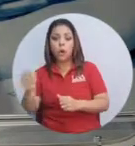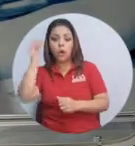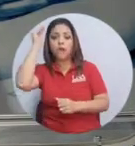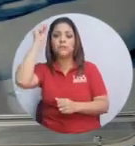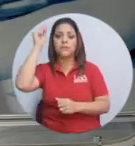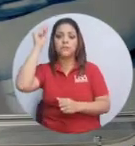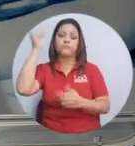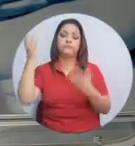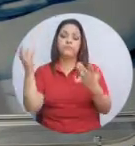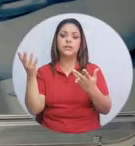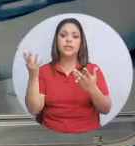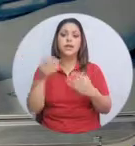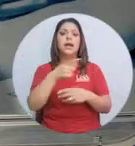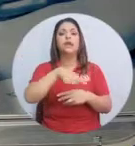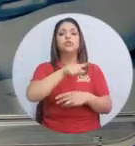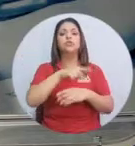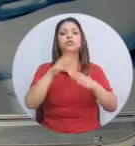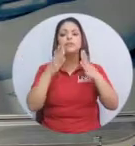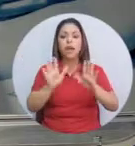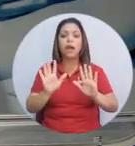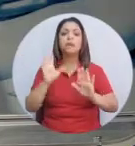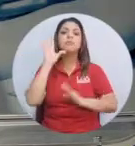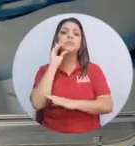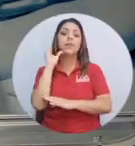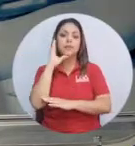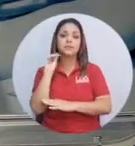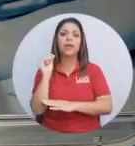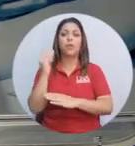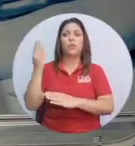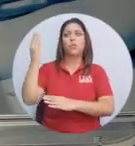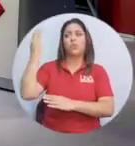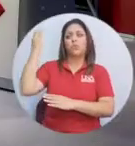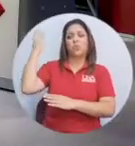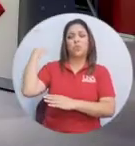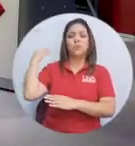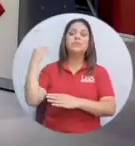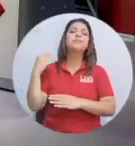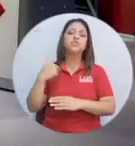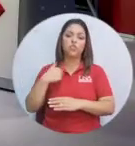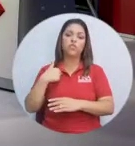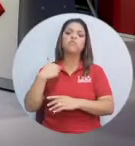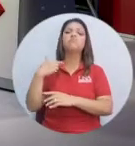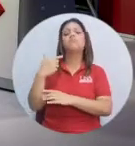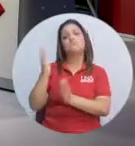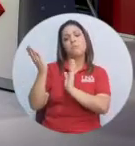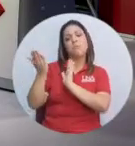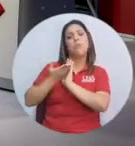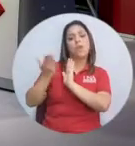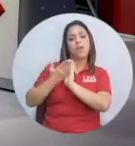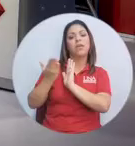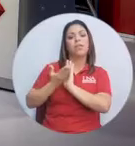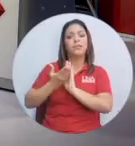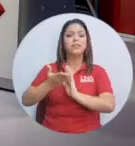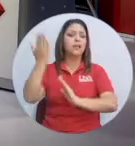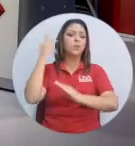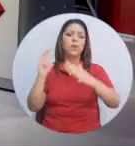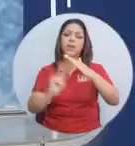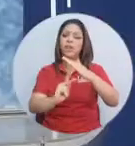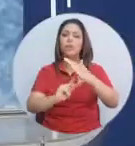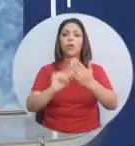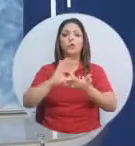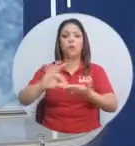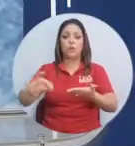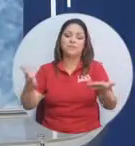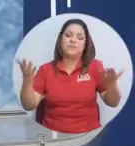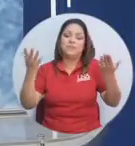fueron preparados porque vivieron bullying en el kinder, en la escuela o en el colegio. Así que no es normal, no es cotidiano, no deberíamos de sentirlo así. Y de alguna